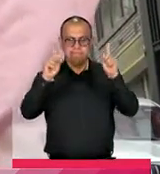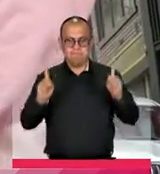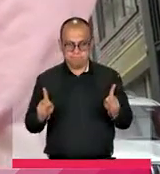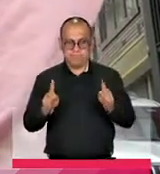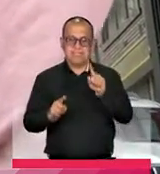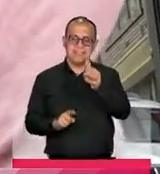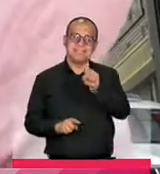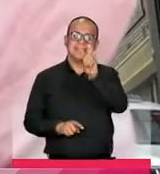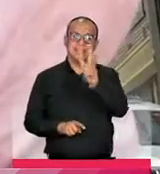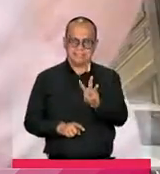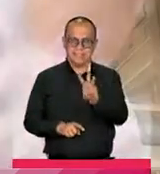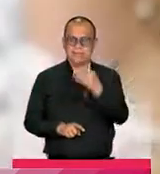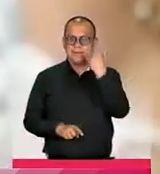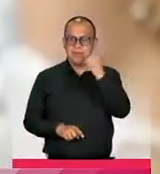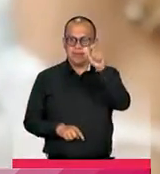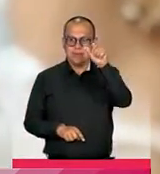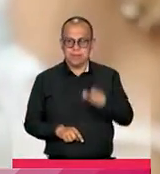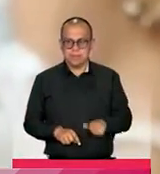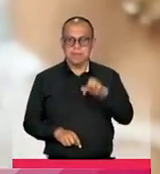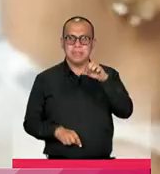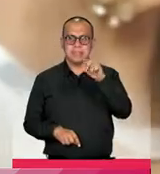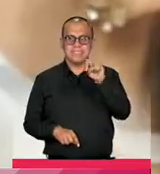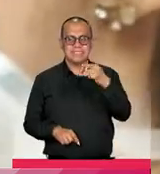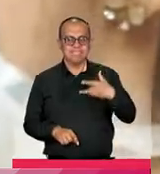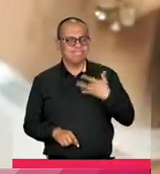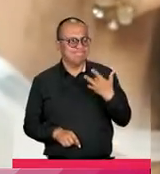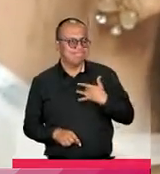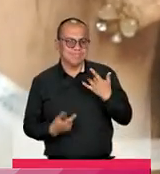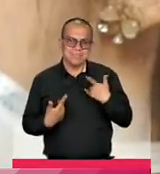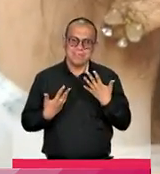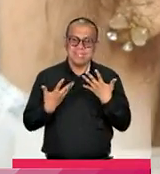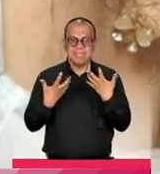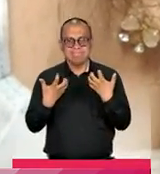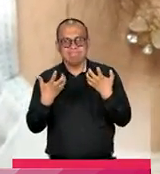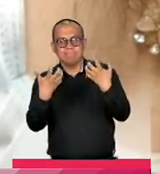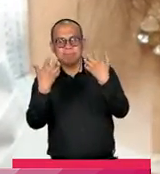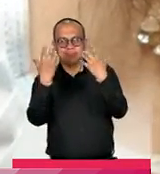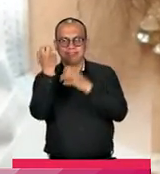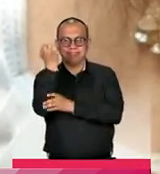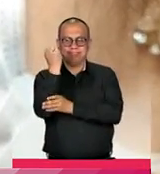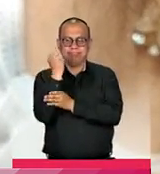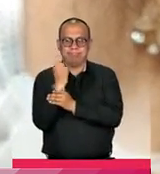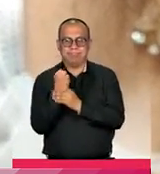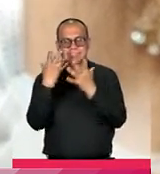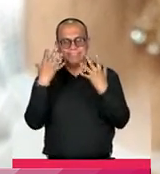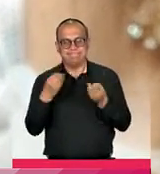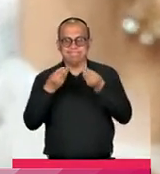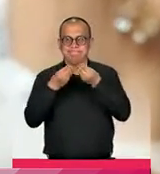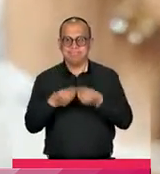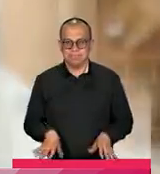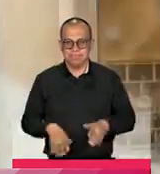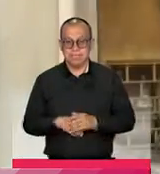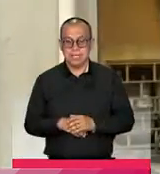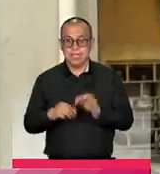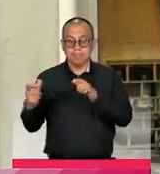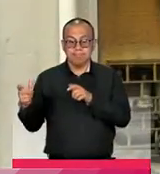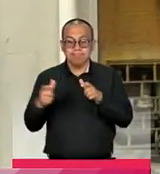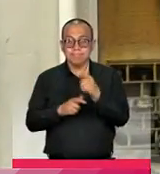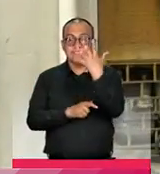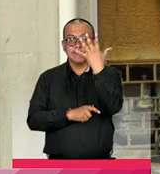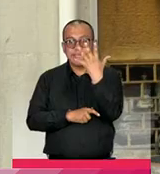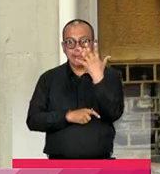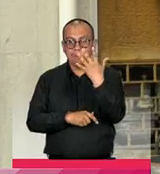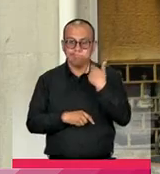sus 63 años, Patricia Henao empezó a sentir que las ilusiones se perdían irremediablemente. Llegó a vender solo 5